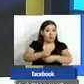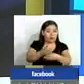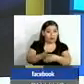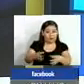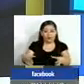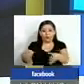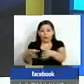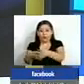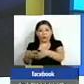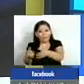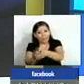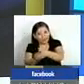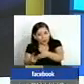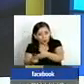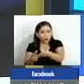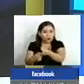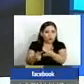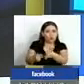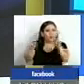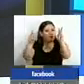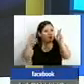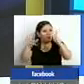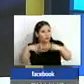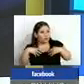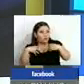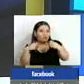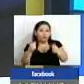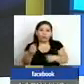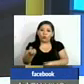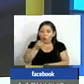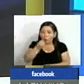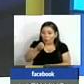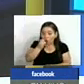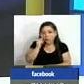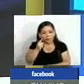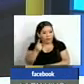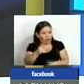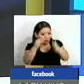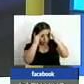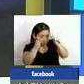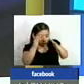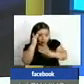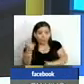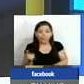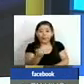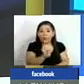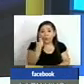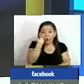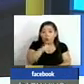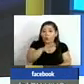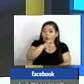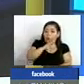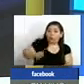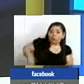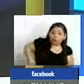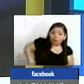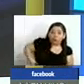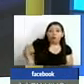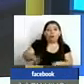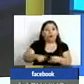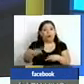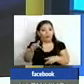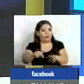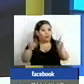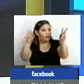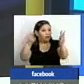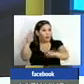integrantes de la Mesa por la Soberanía Alimentaria han denunciado la falta de atención a pacientes con enfermedades renales crónicas en medio de